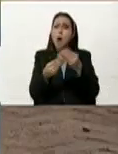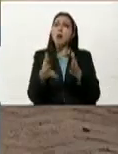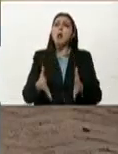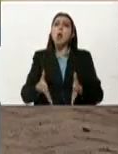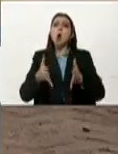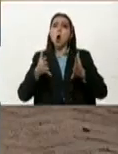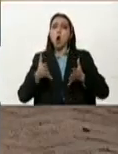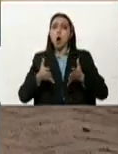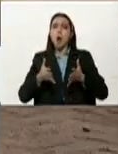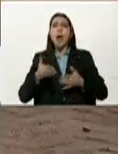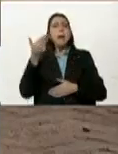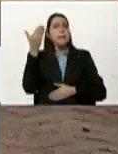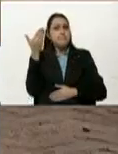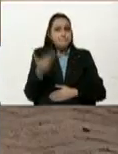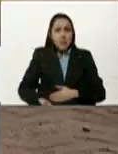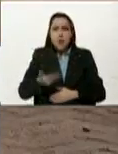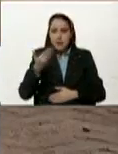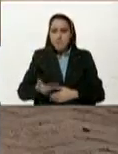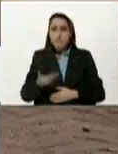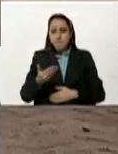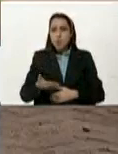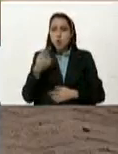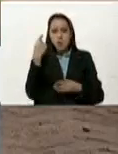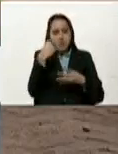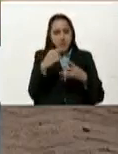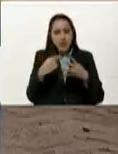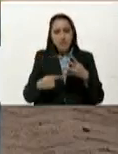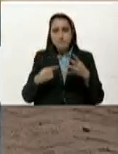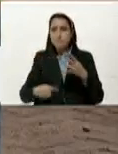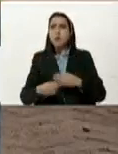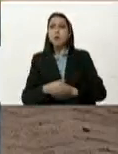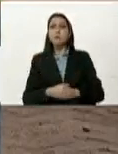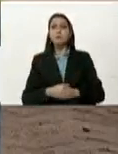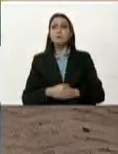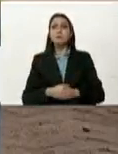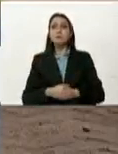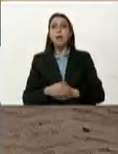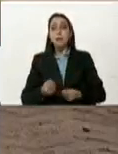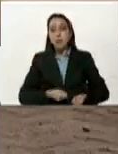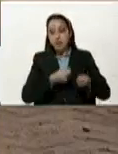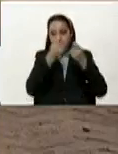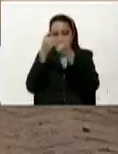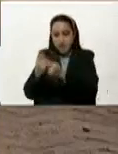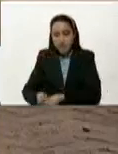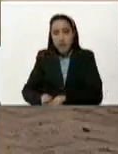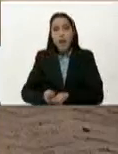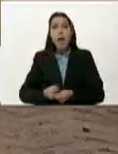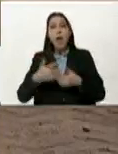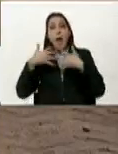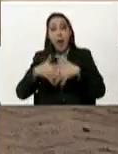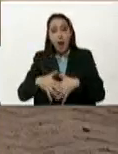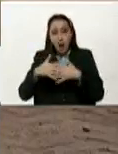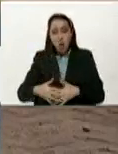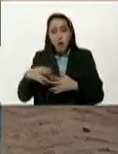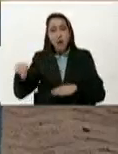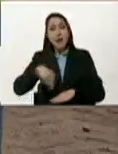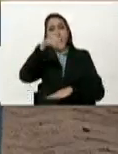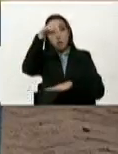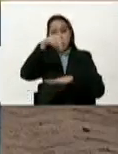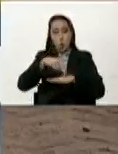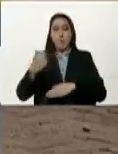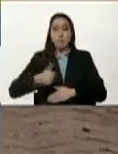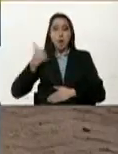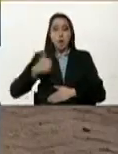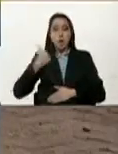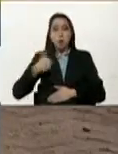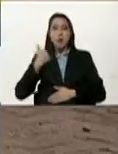esta importante materia prima que iría a la agroindustria nacional en hacerle tres aprovechamiento